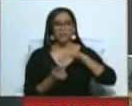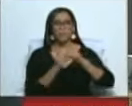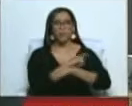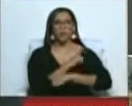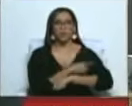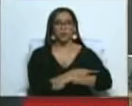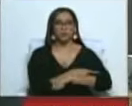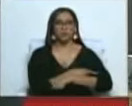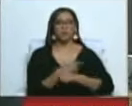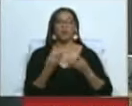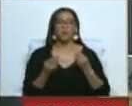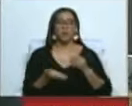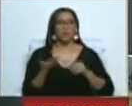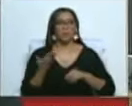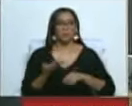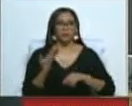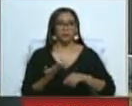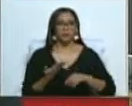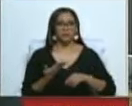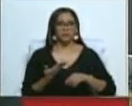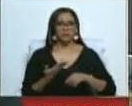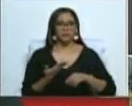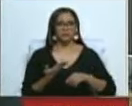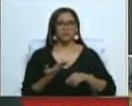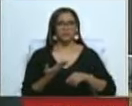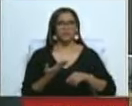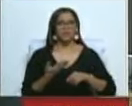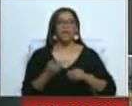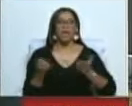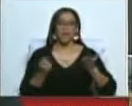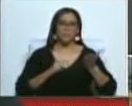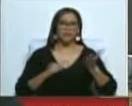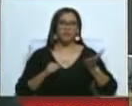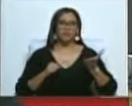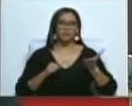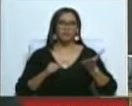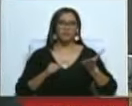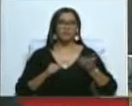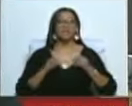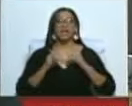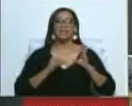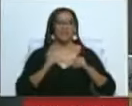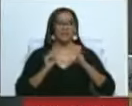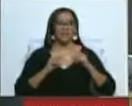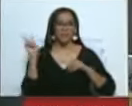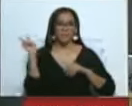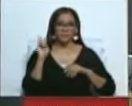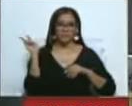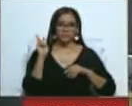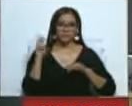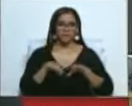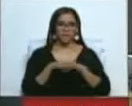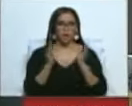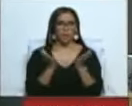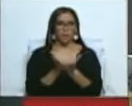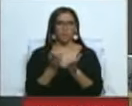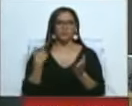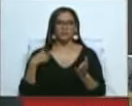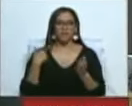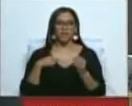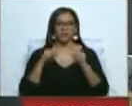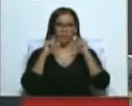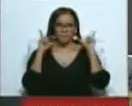poderosa. Es muy importante y es una base poderosa. El mazo dando da de qué hablar en Venezuela y en el mundo. Tiene un